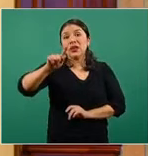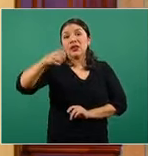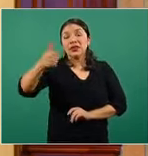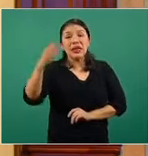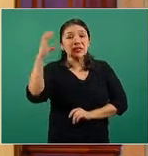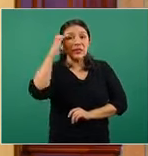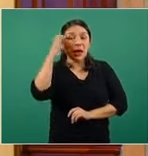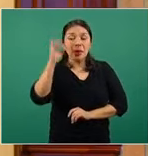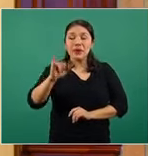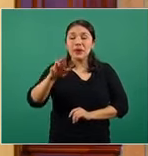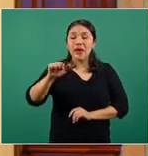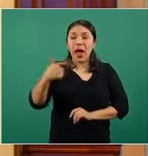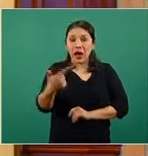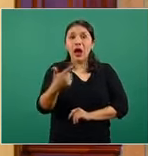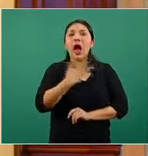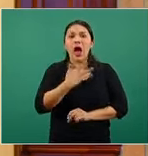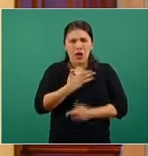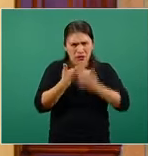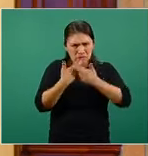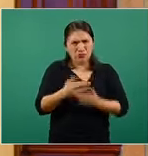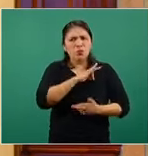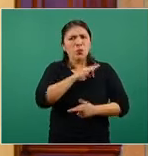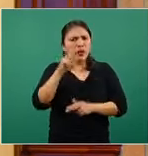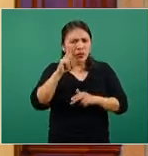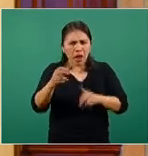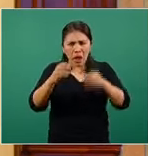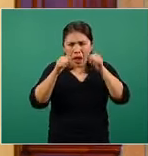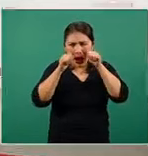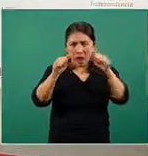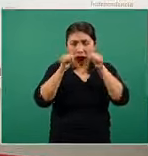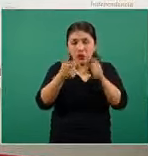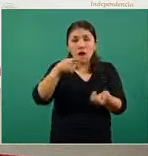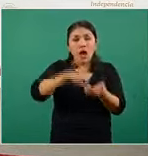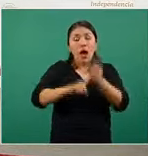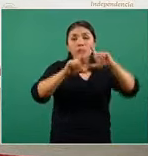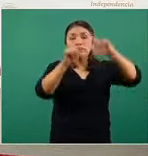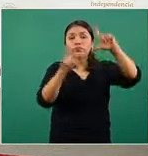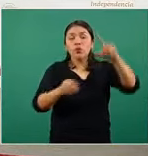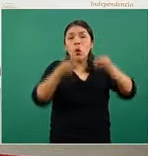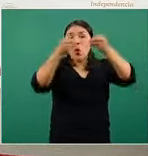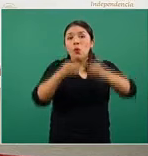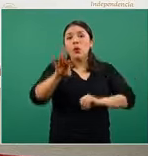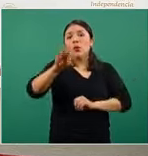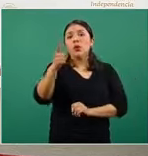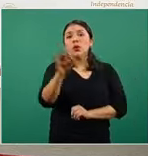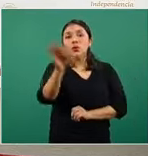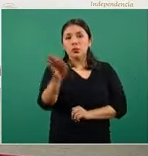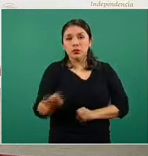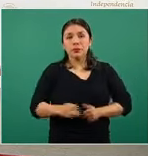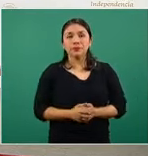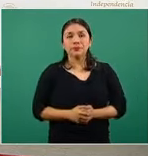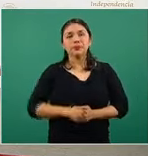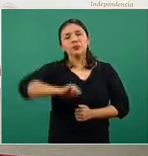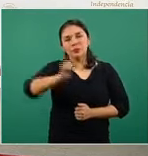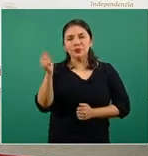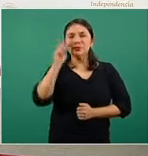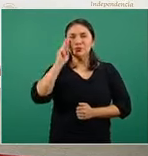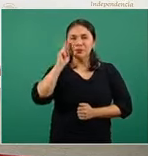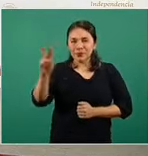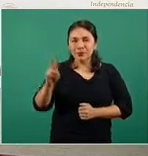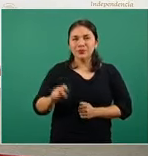20.176 camas IRA generales disponibles, lo que nos da una ocupación nacional del 41%. Si vemos la